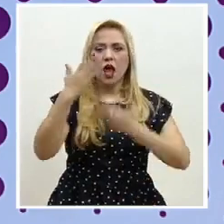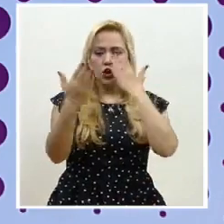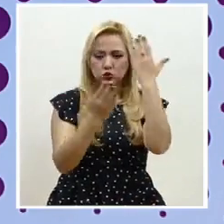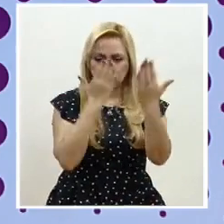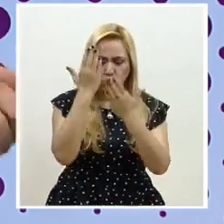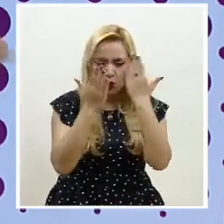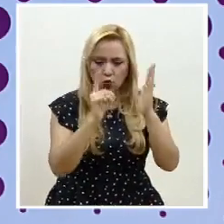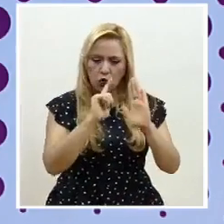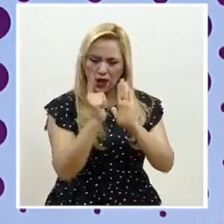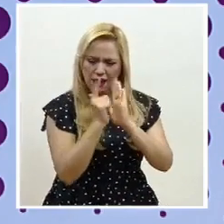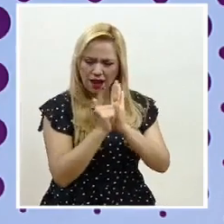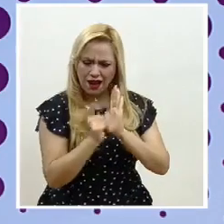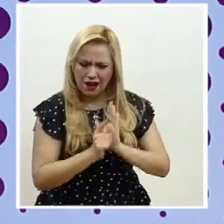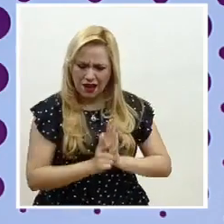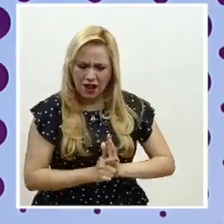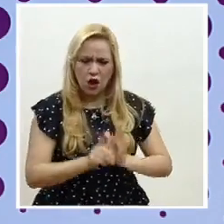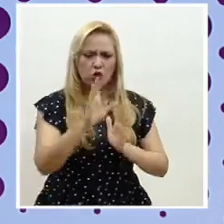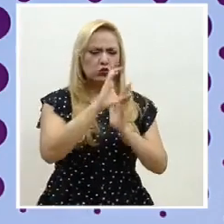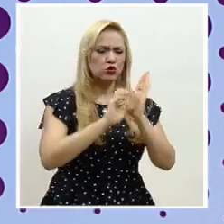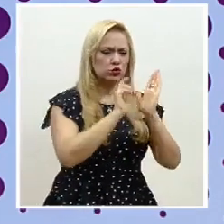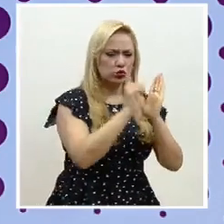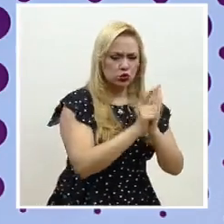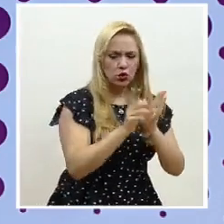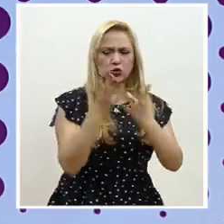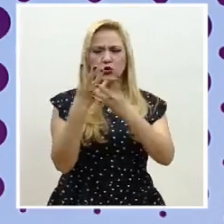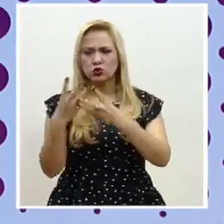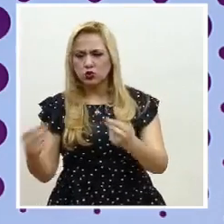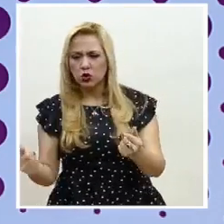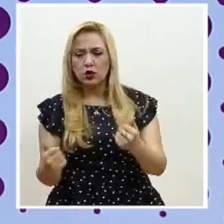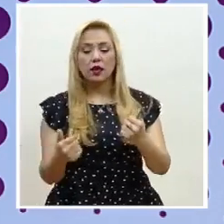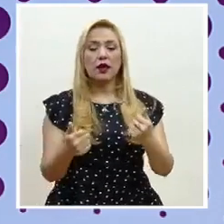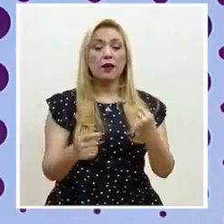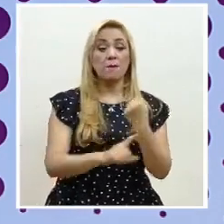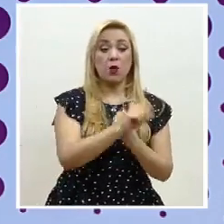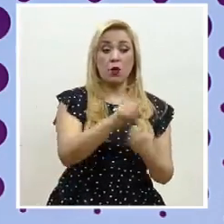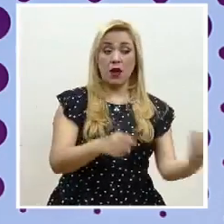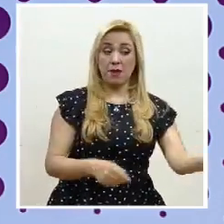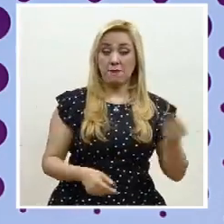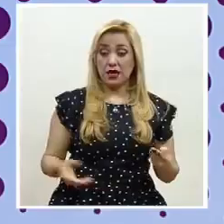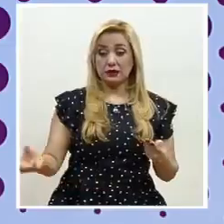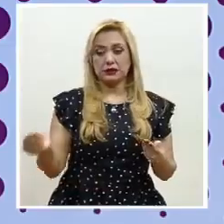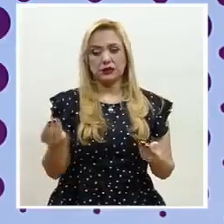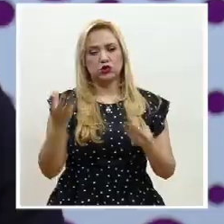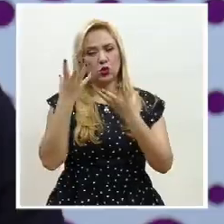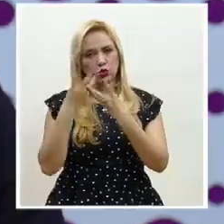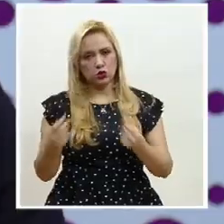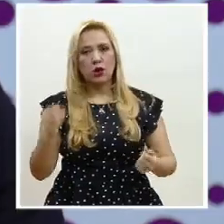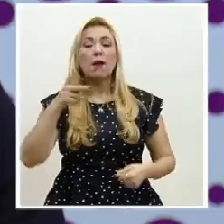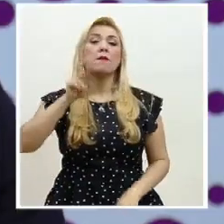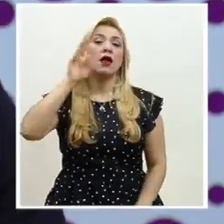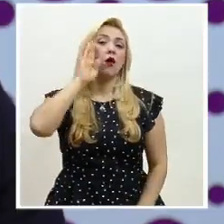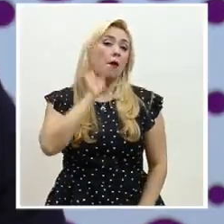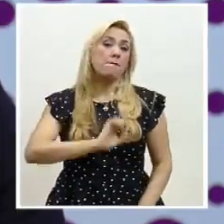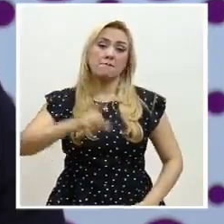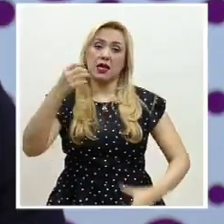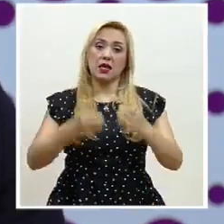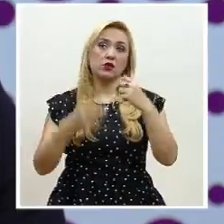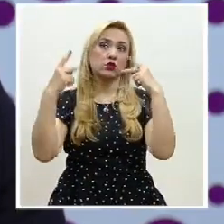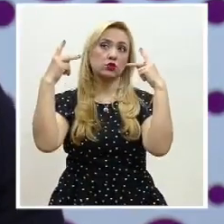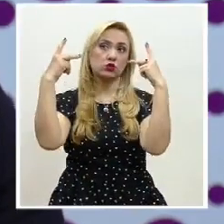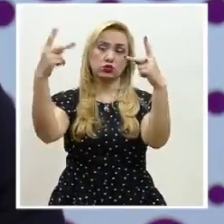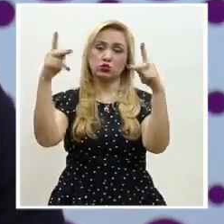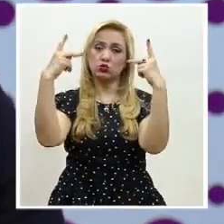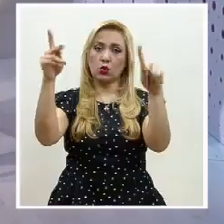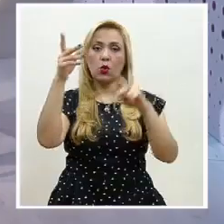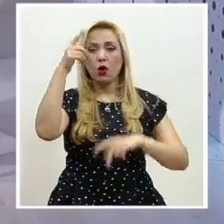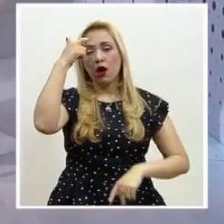y de constitución de soluciones o de problemáticas para los ministros. Pero cada ministro le va a dar su lógica interna a